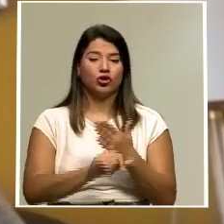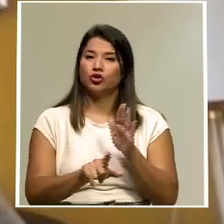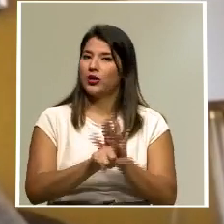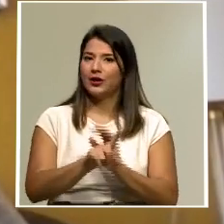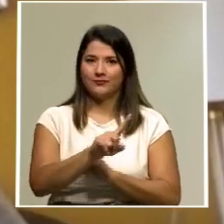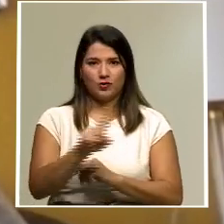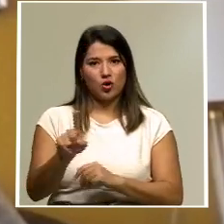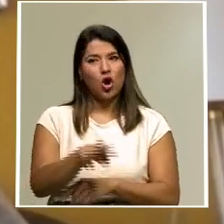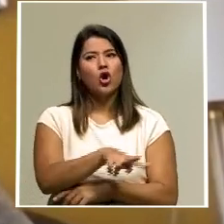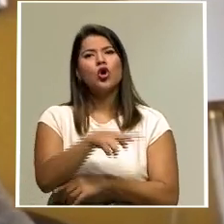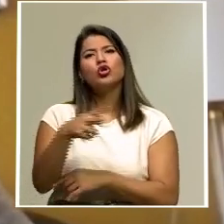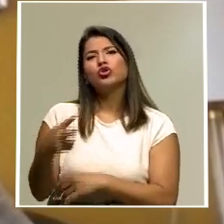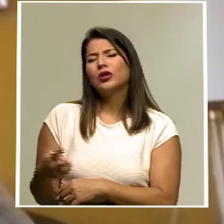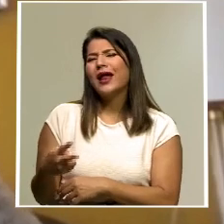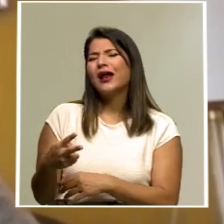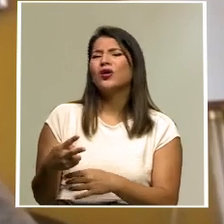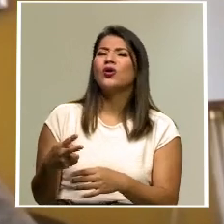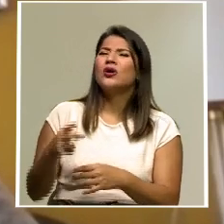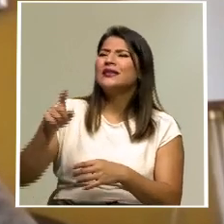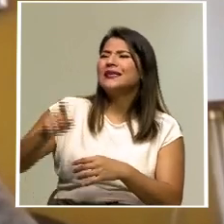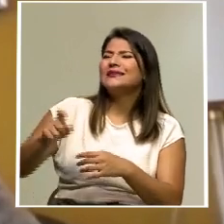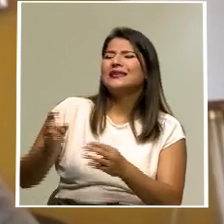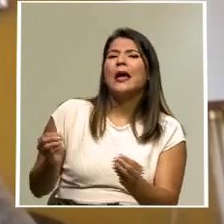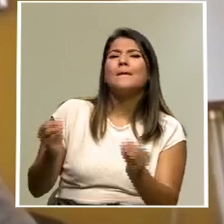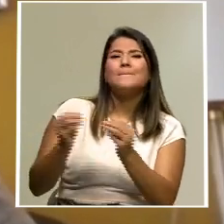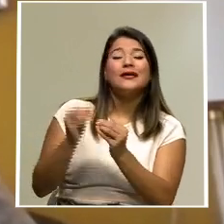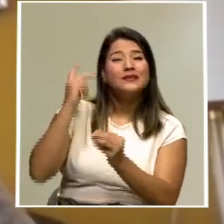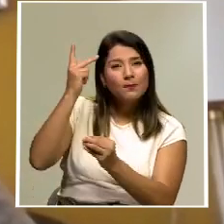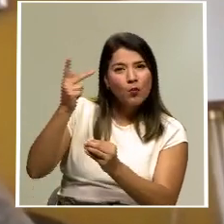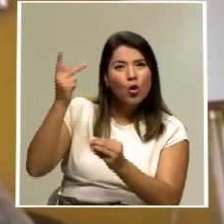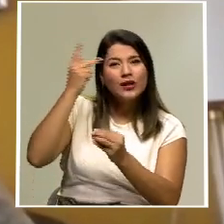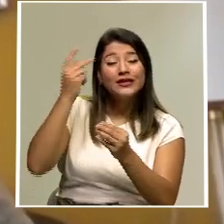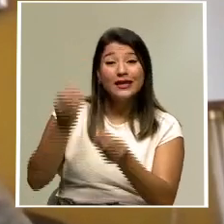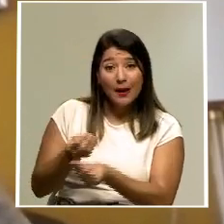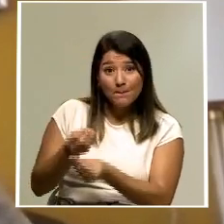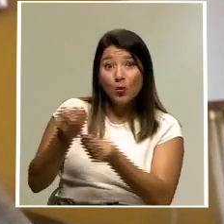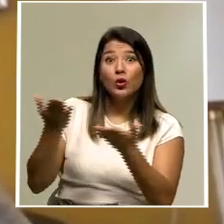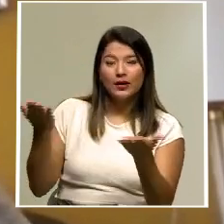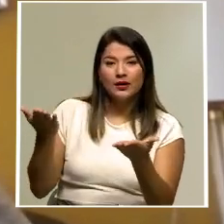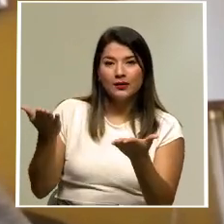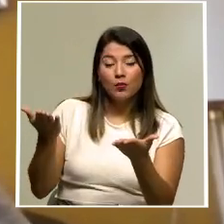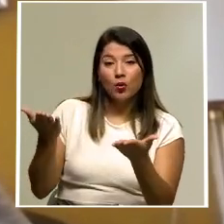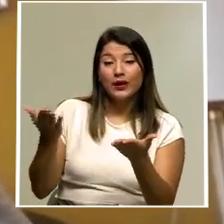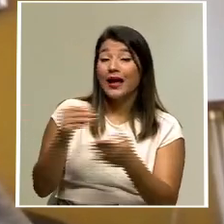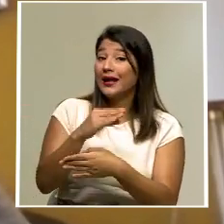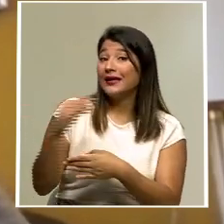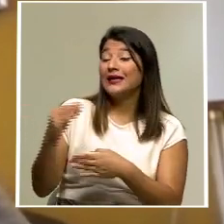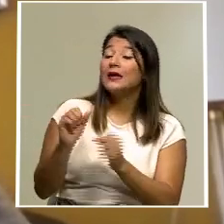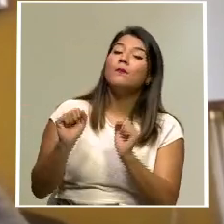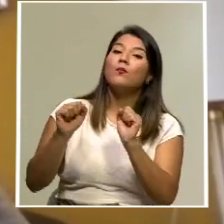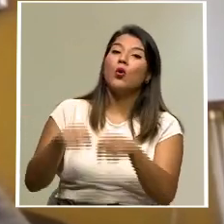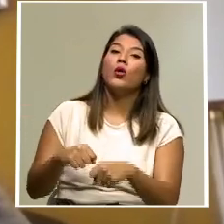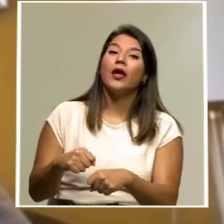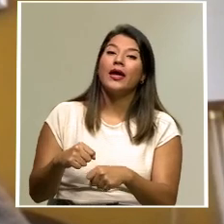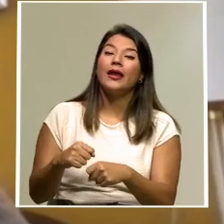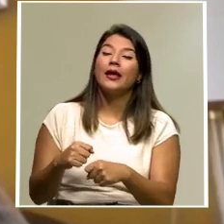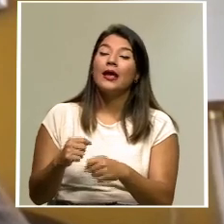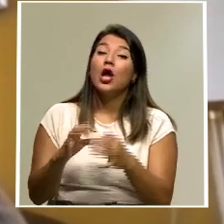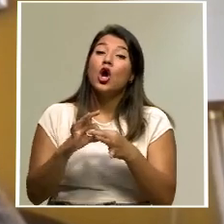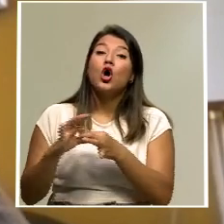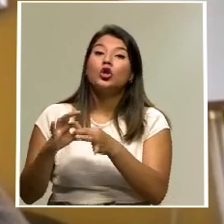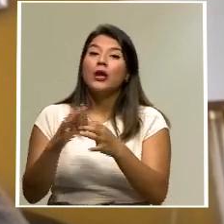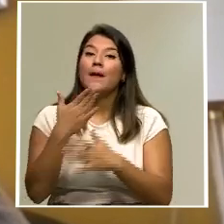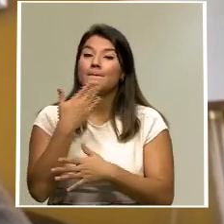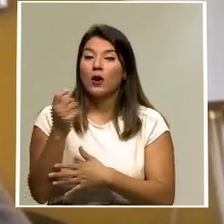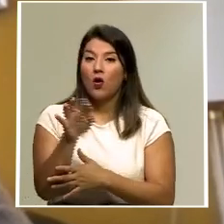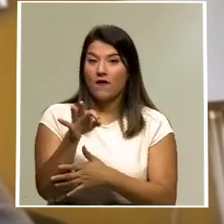contrario, viene más desde una política pública a nivel estatal, a nivel gubernamental, y que haya una mejor coordinación